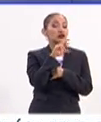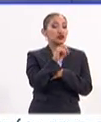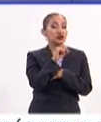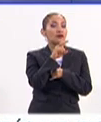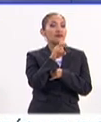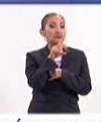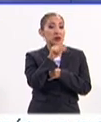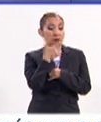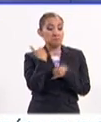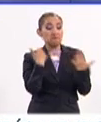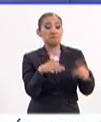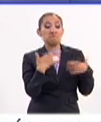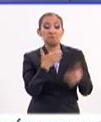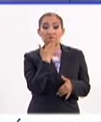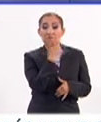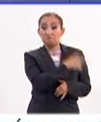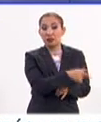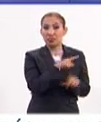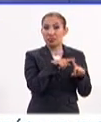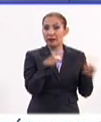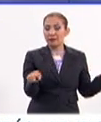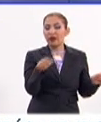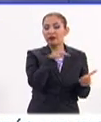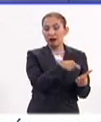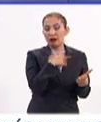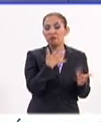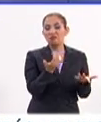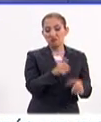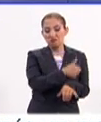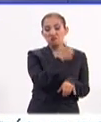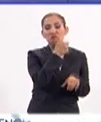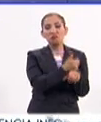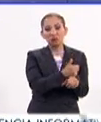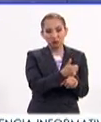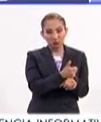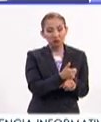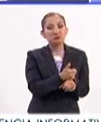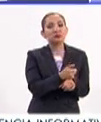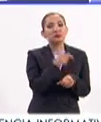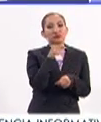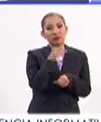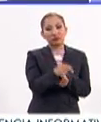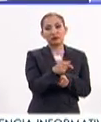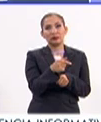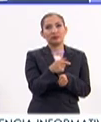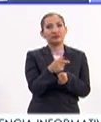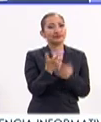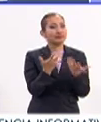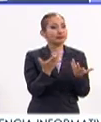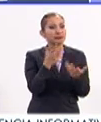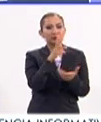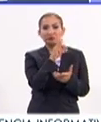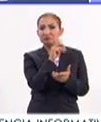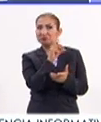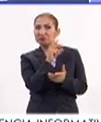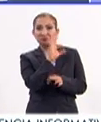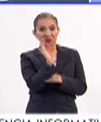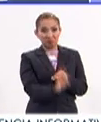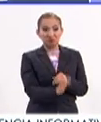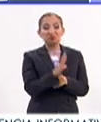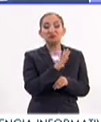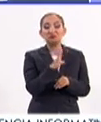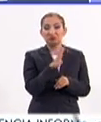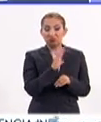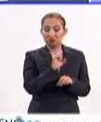proyecto de don Daniel, que es en realidad lo que constituye en un